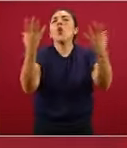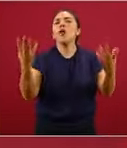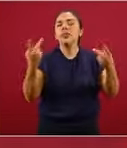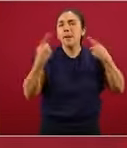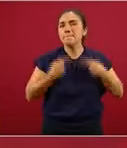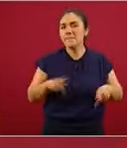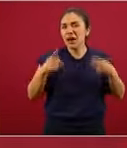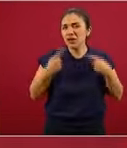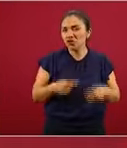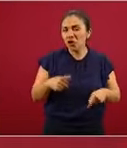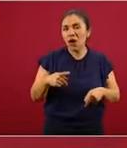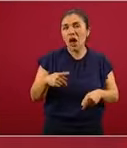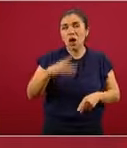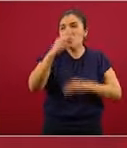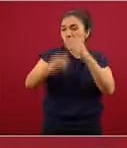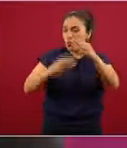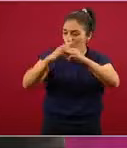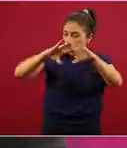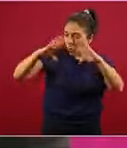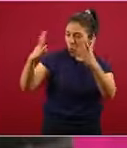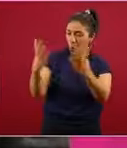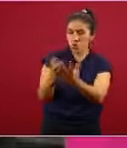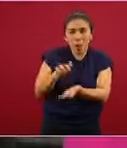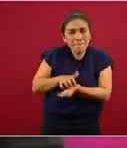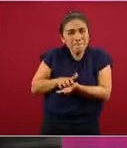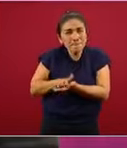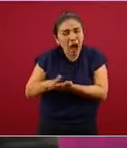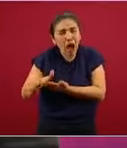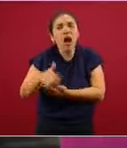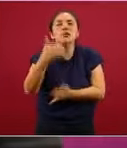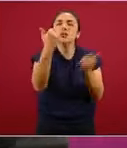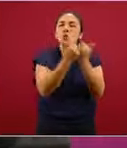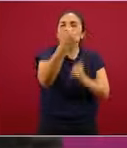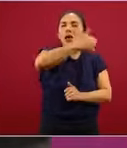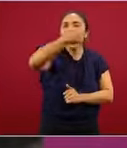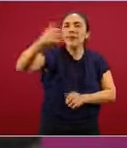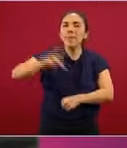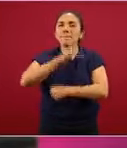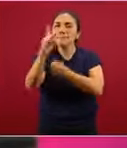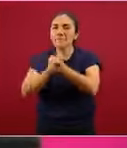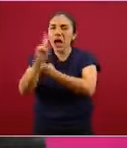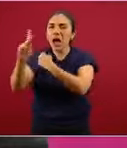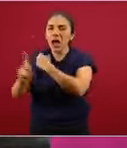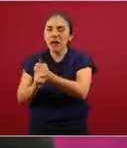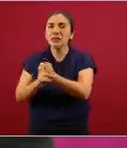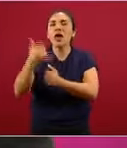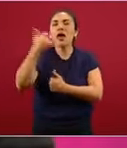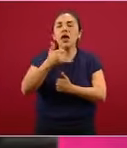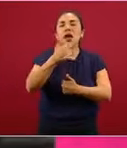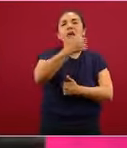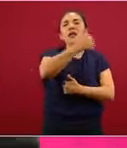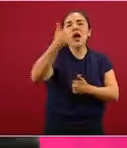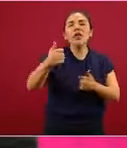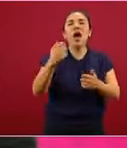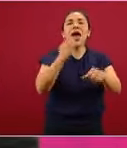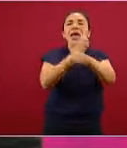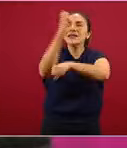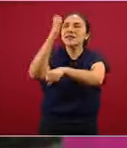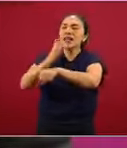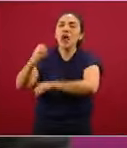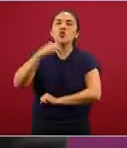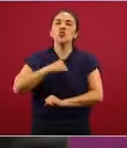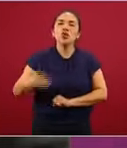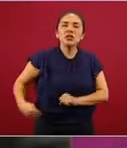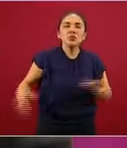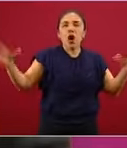proporción de personas en el mundo, y también en cada país y también en cada nivel subnacional, provincia, estado,